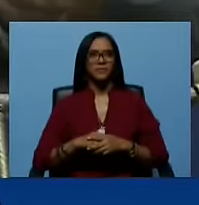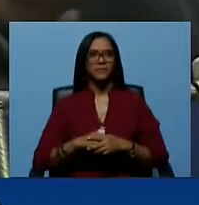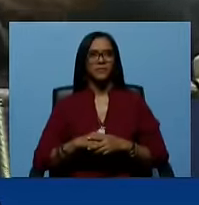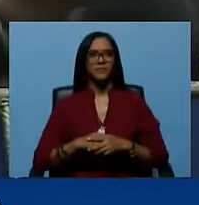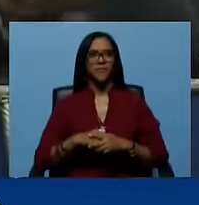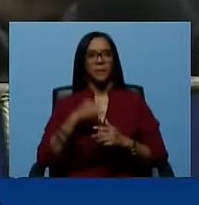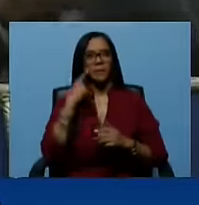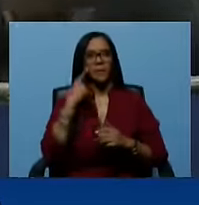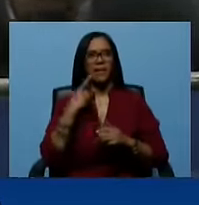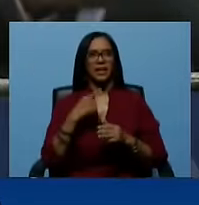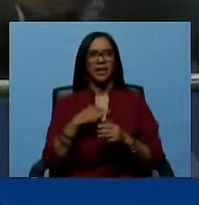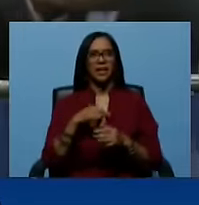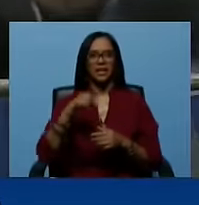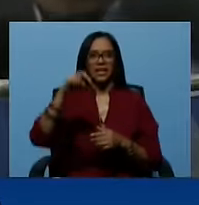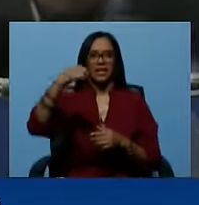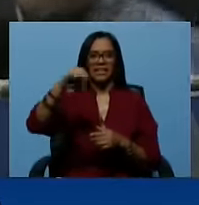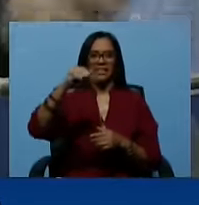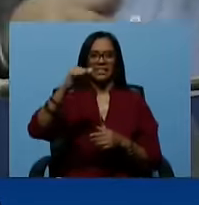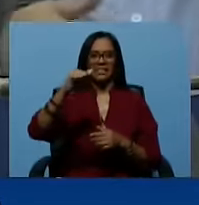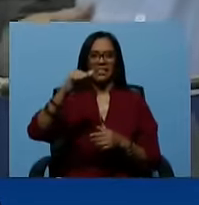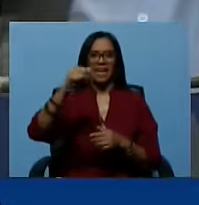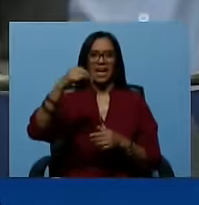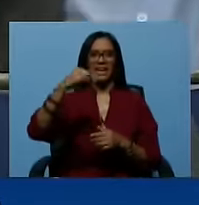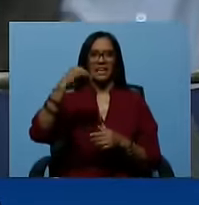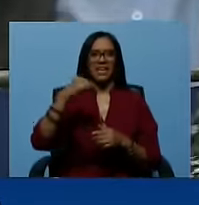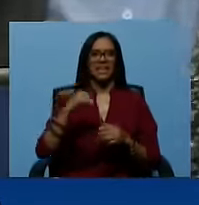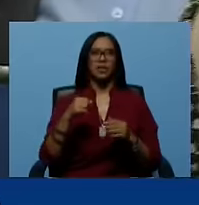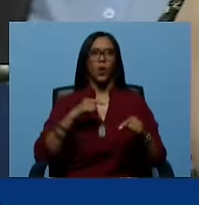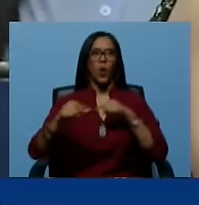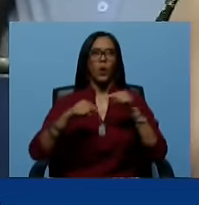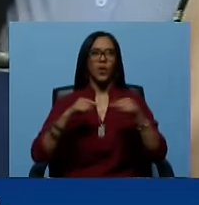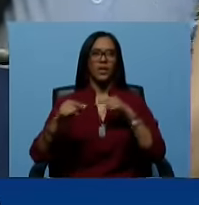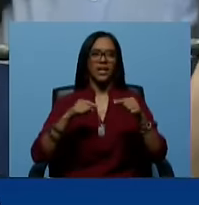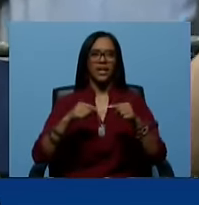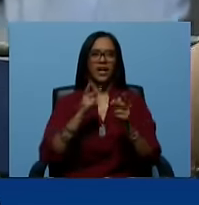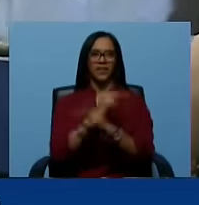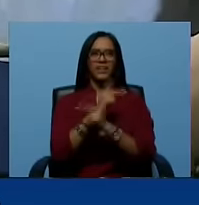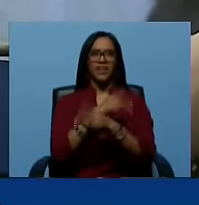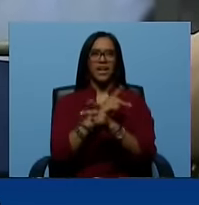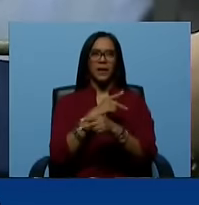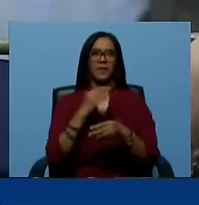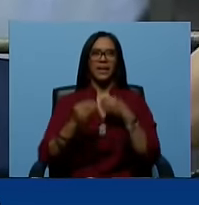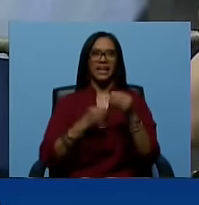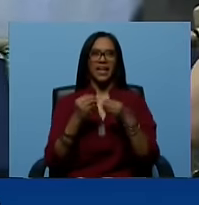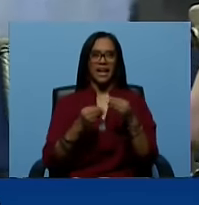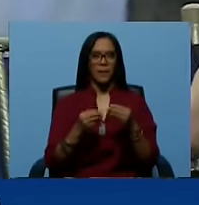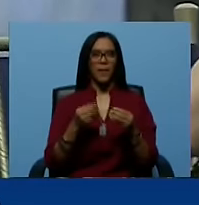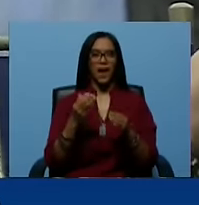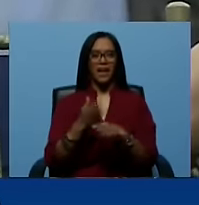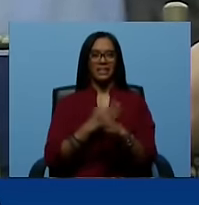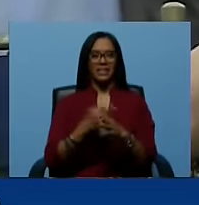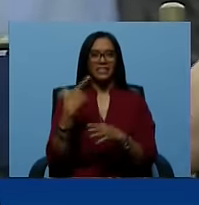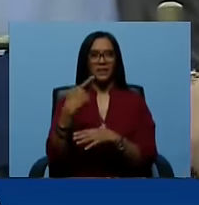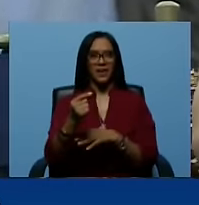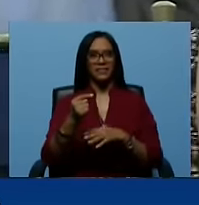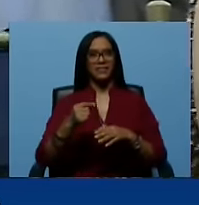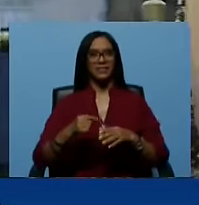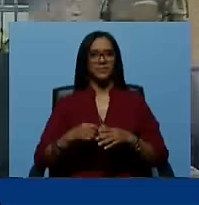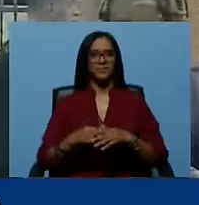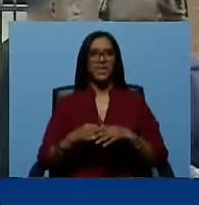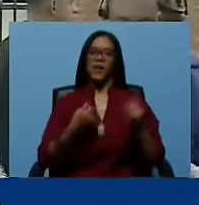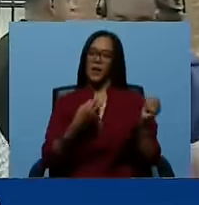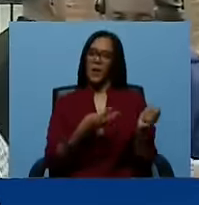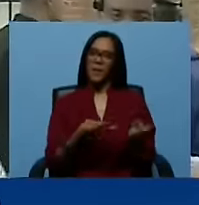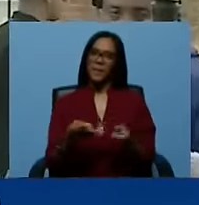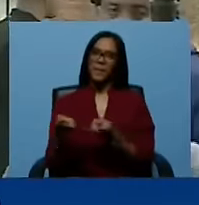Mira, Ñañe, coordina con ellos para que hagamos un TikTok live antes que se vayan. ¿Les parece? Los invito